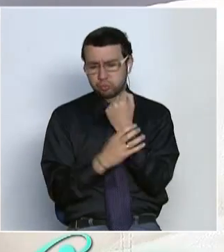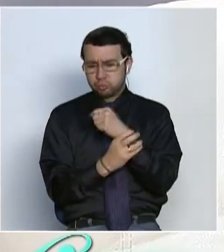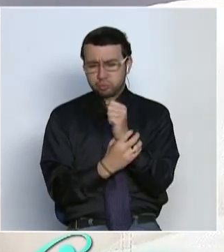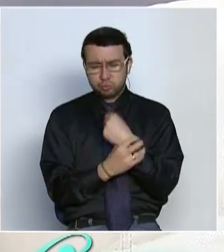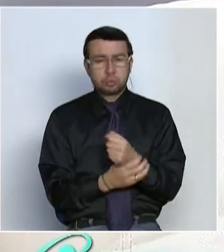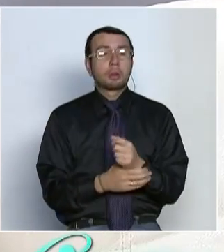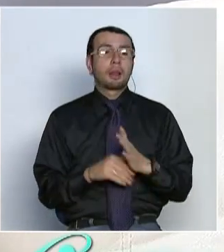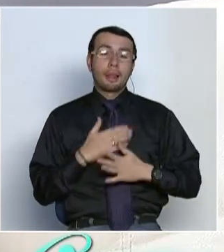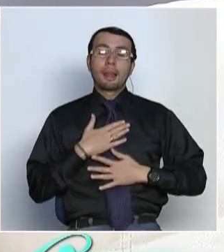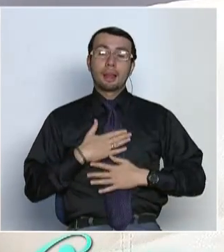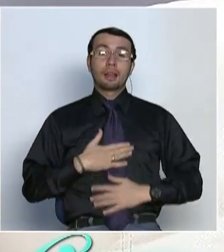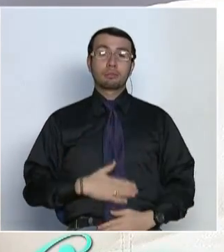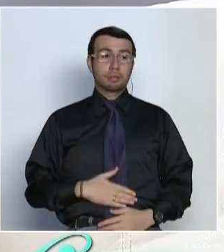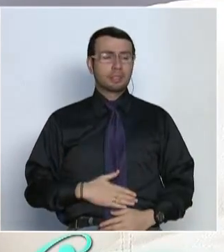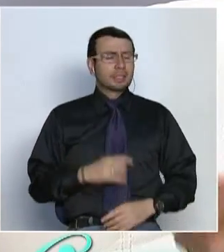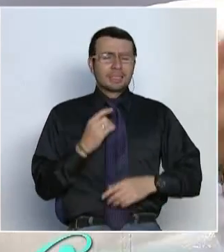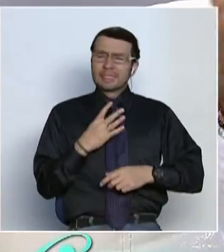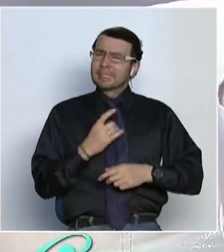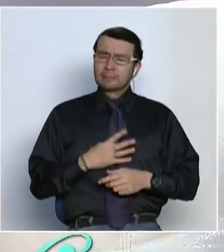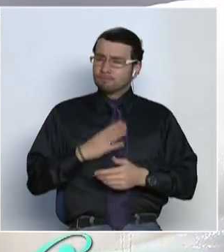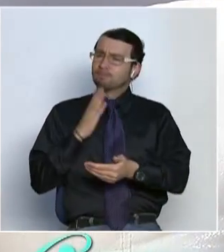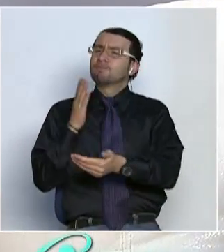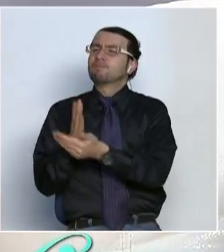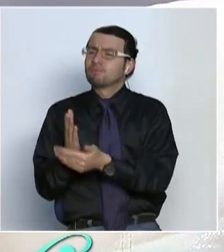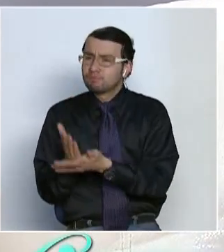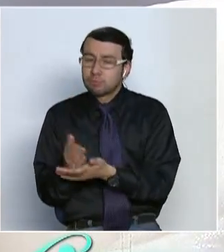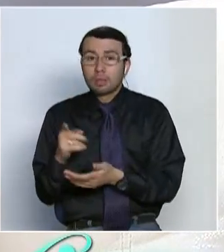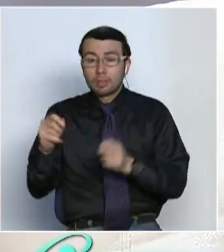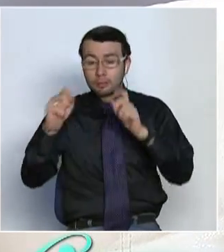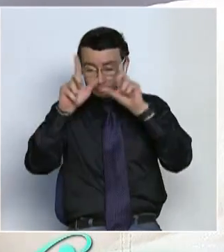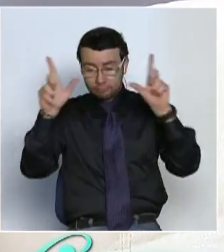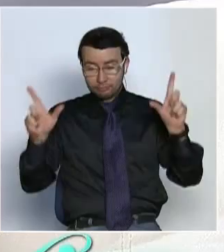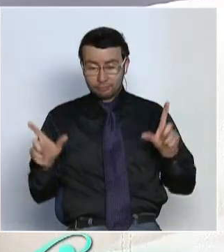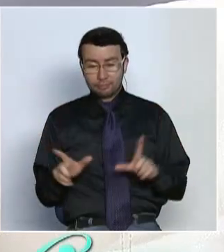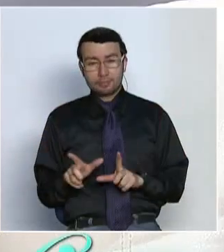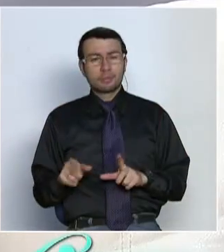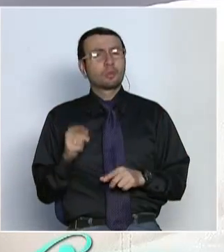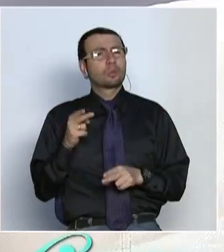intenso que ella tiene que consultar, le hacen un examen que se llama